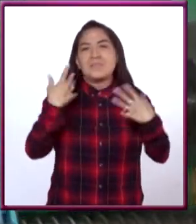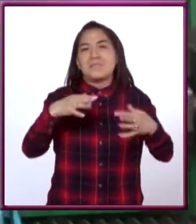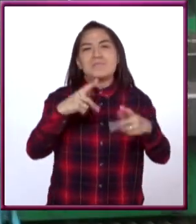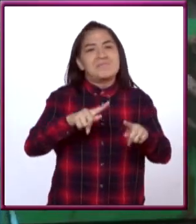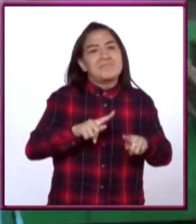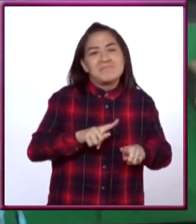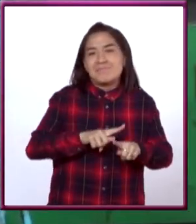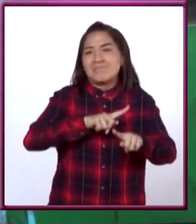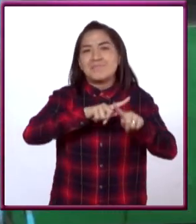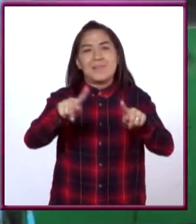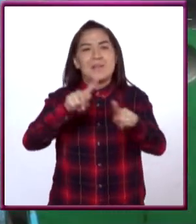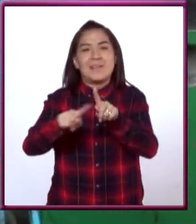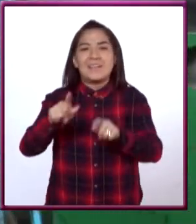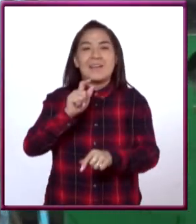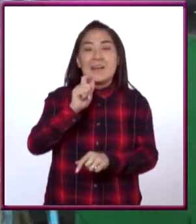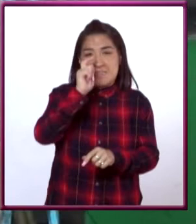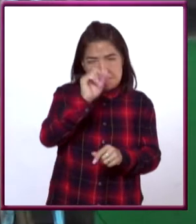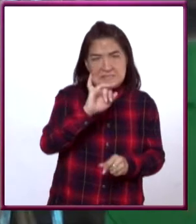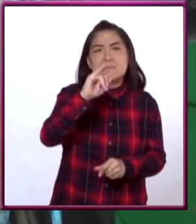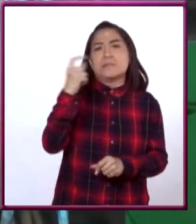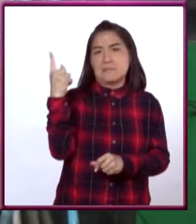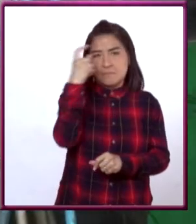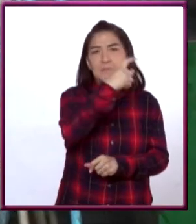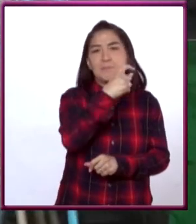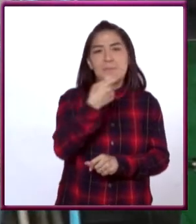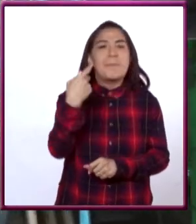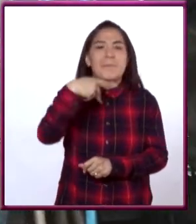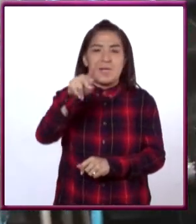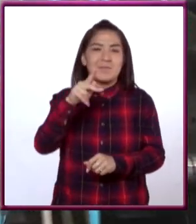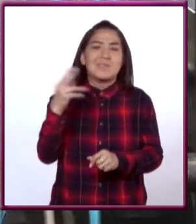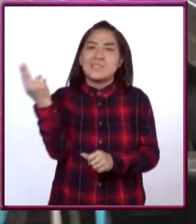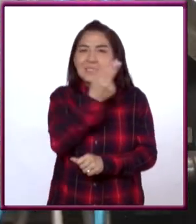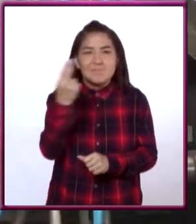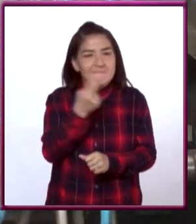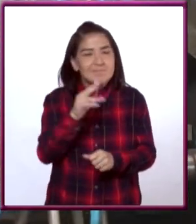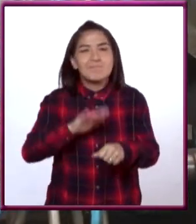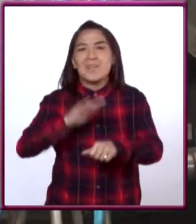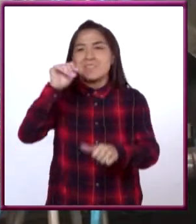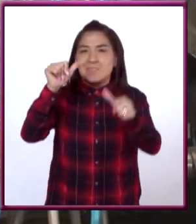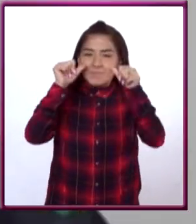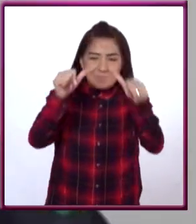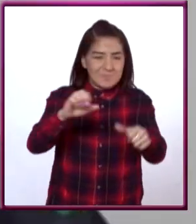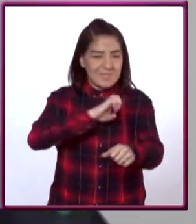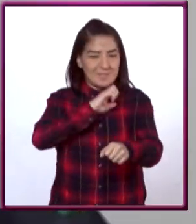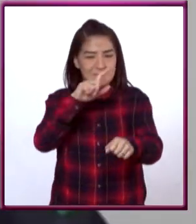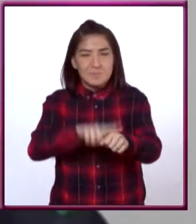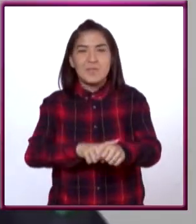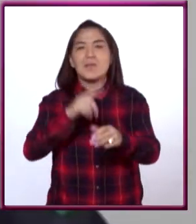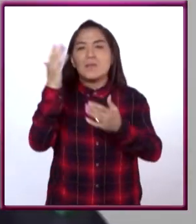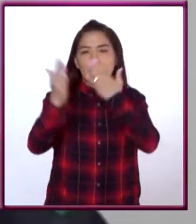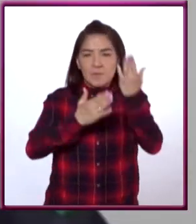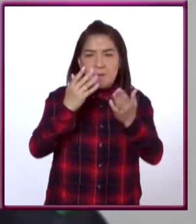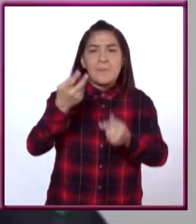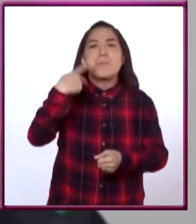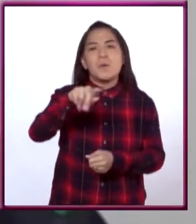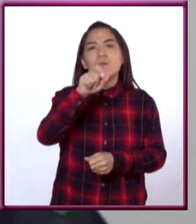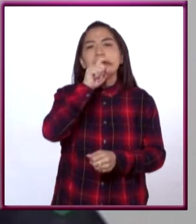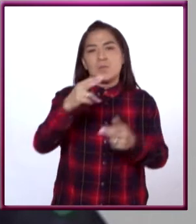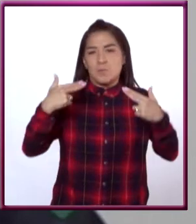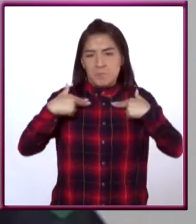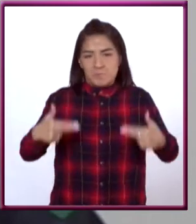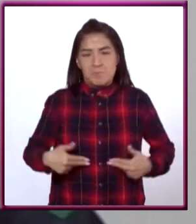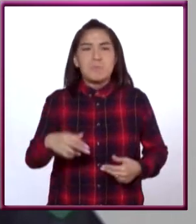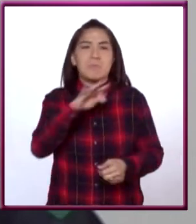son ilimitadas, ¿no? Es muy compleja y eso pues también demanda alta especialidad, pero también requiere del capital